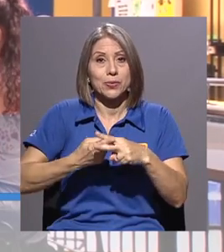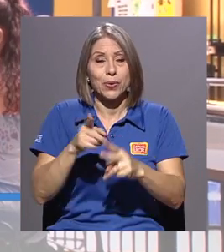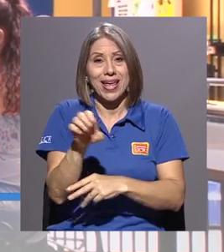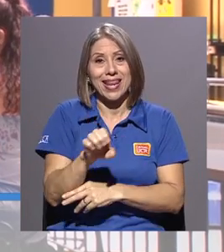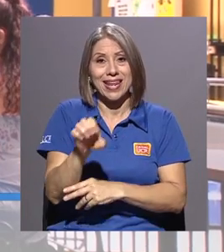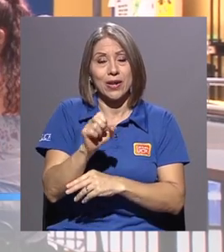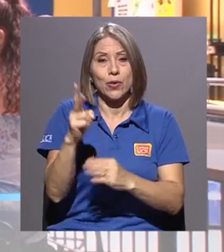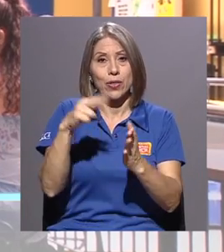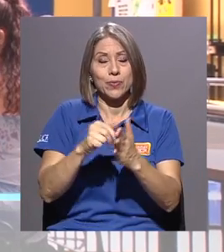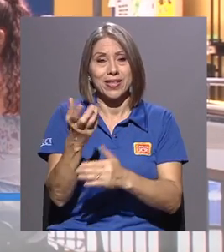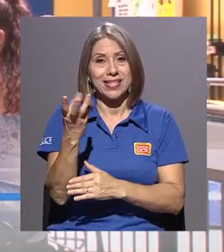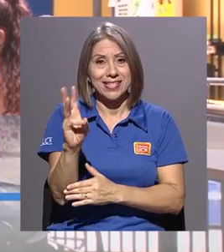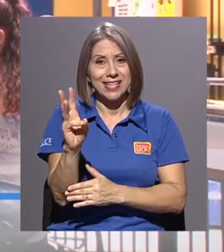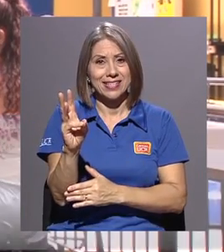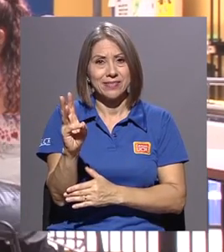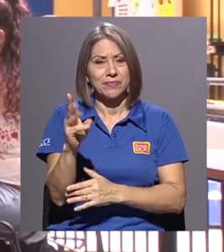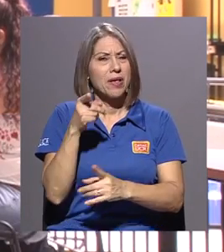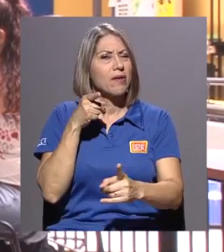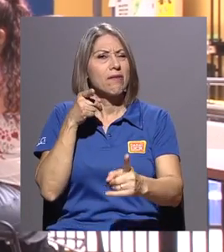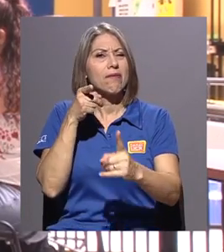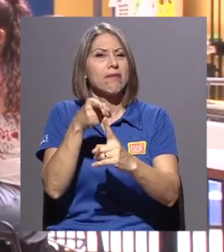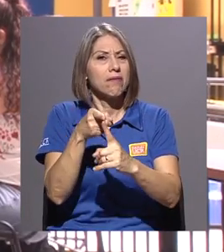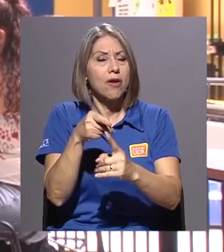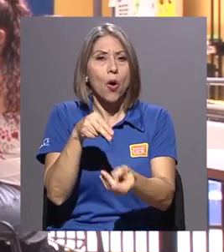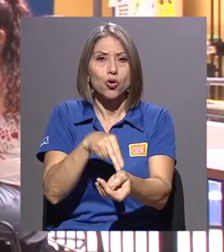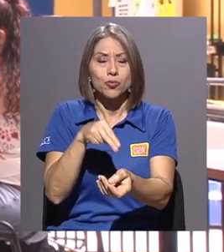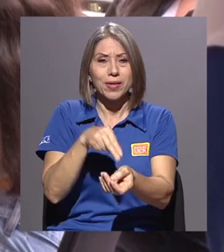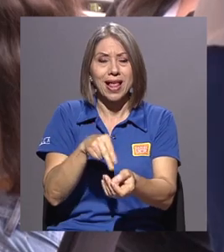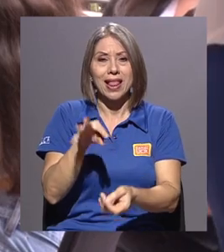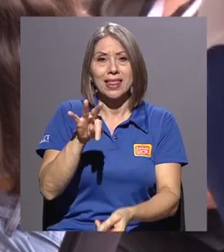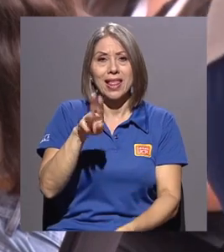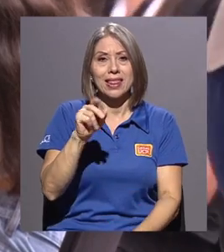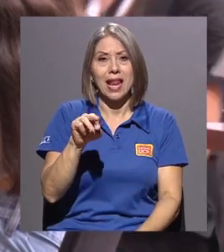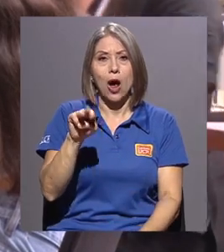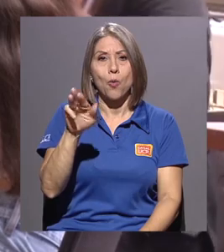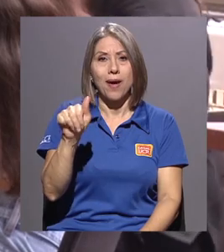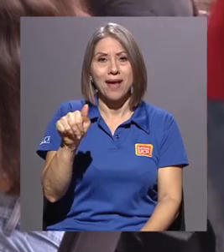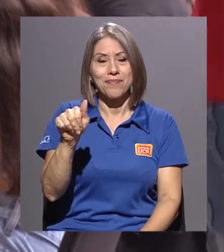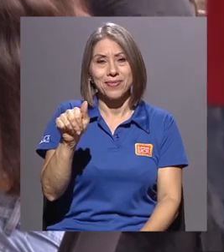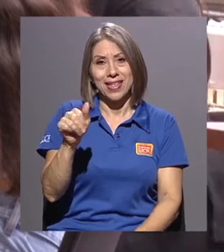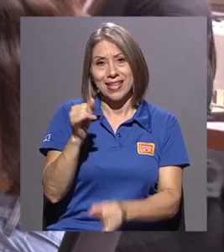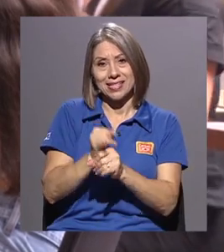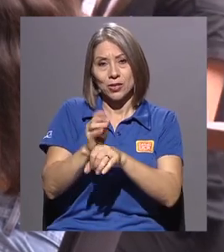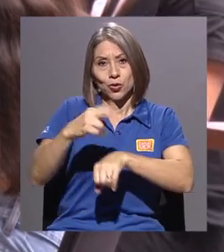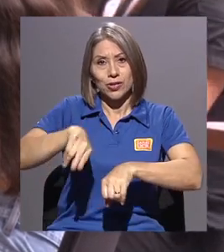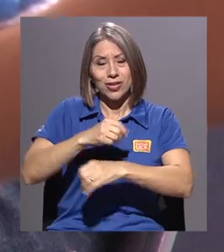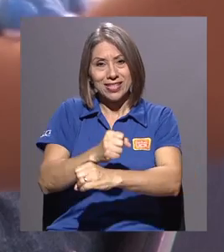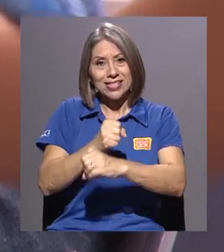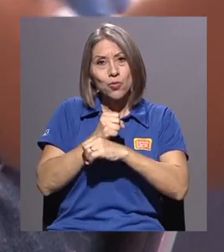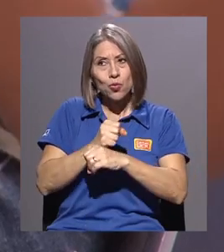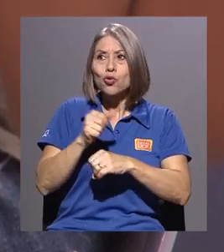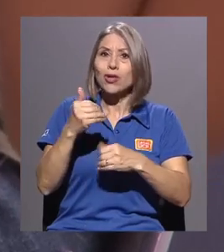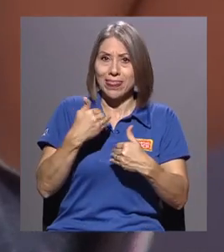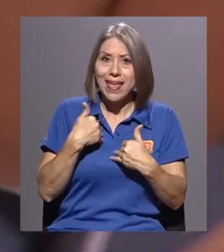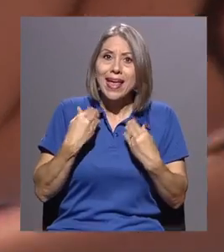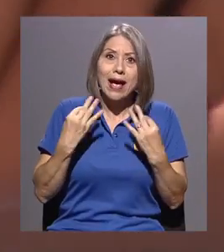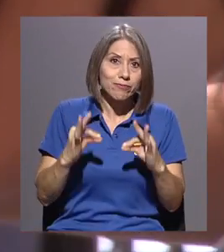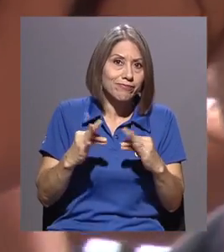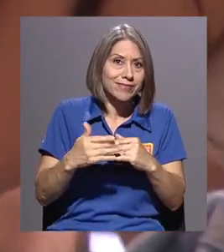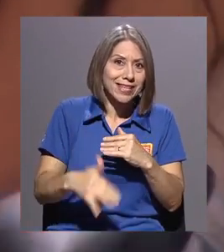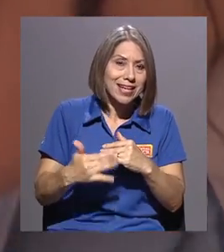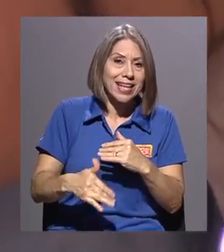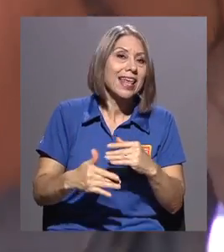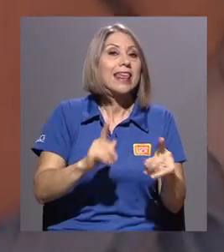poder abastecer el Hospital del Trauma del IMSS. Todas las donaciones que se realizan en diferentes lugares,